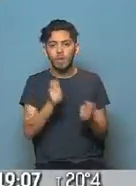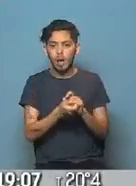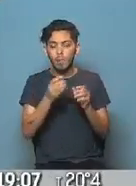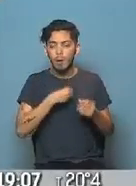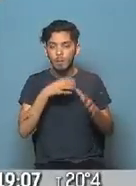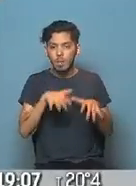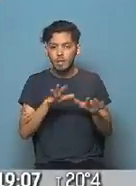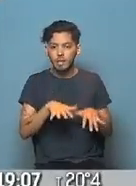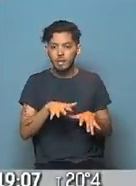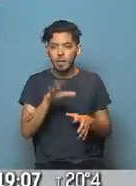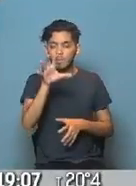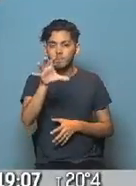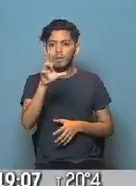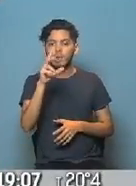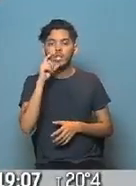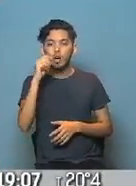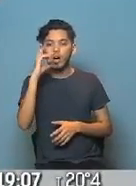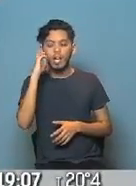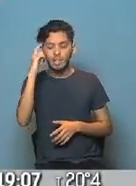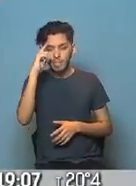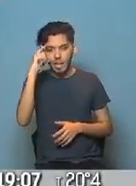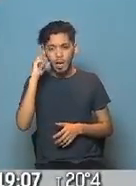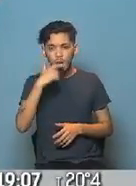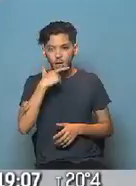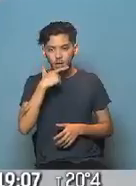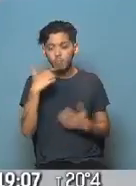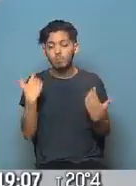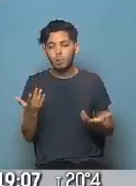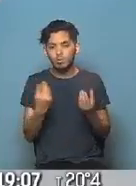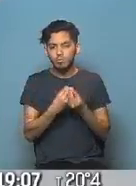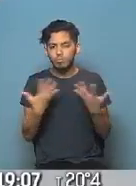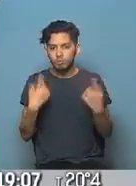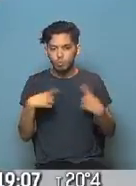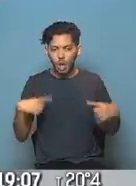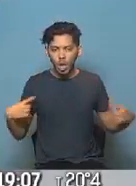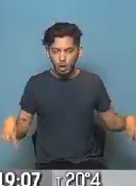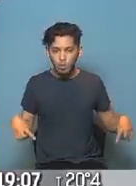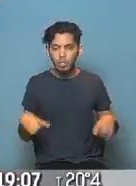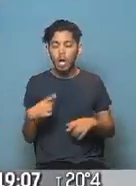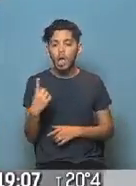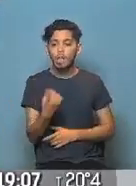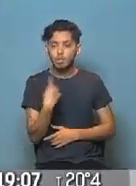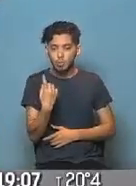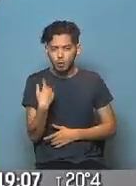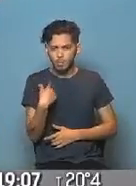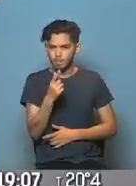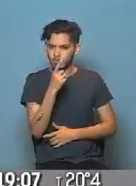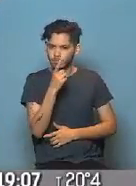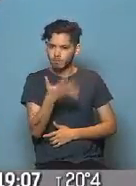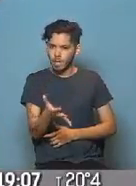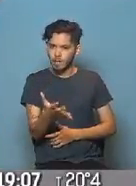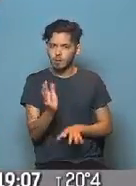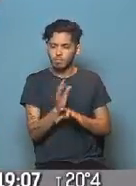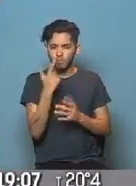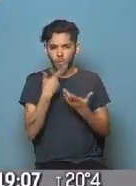en Río Gallegos. Bueno, una serie de elementos que a nosotros nos parece que